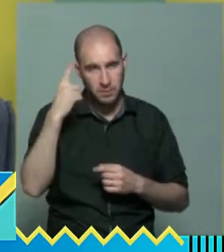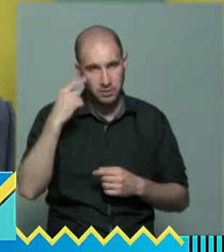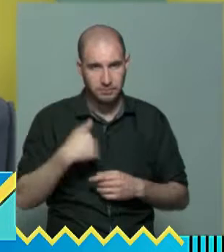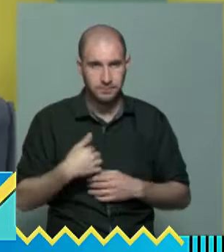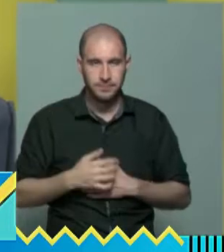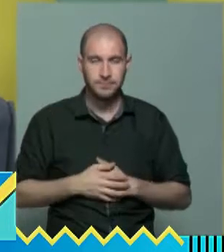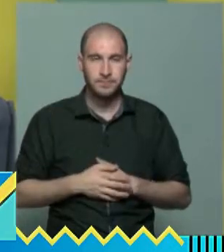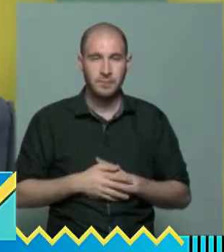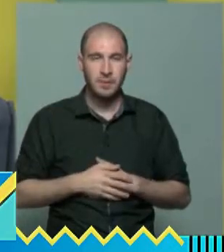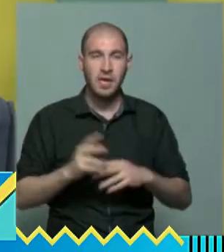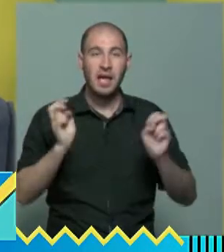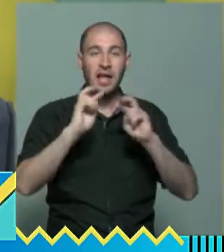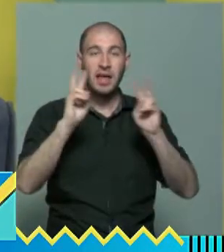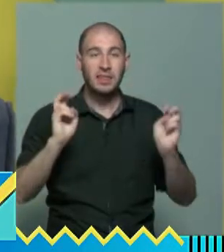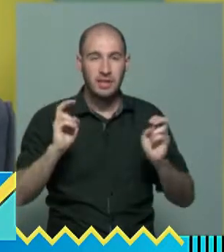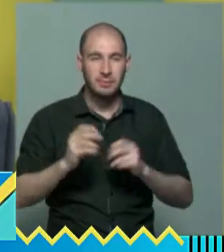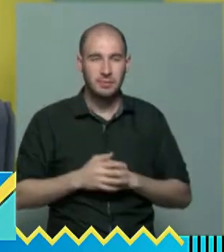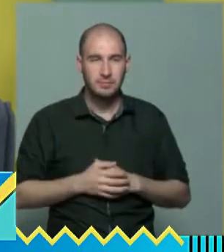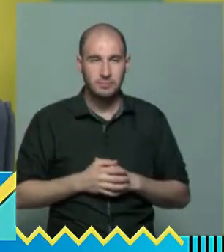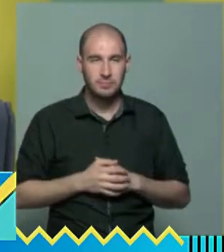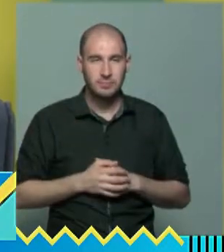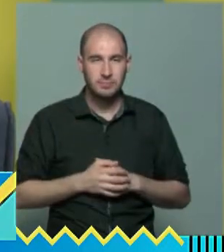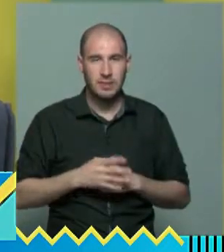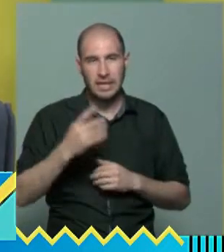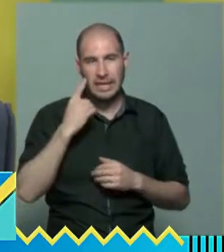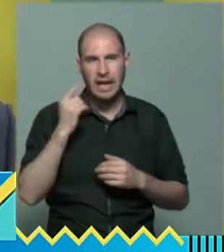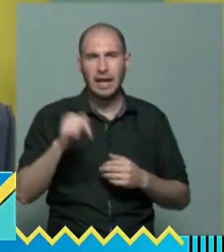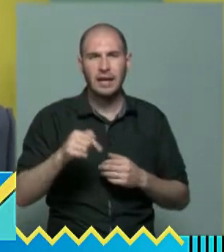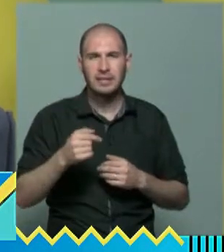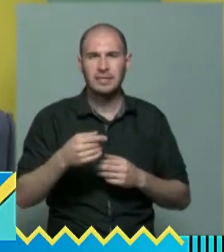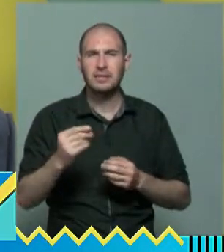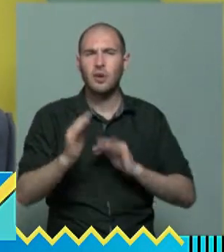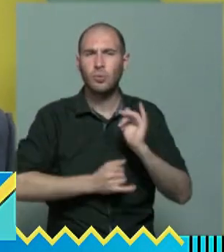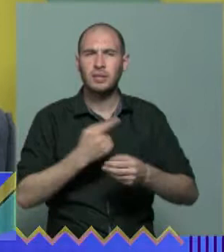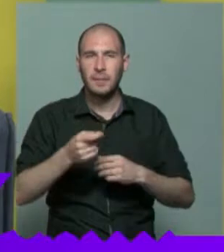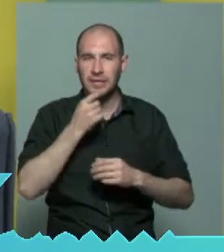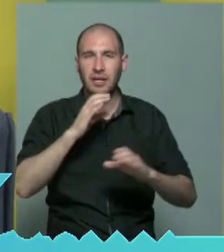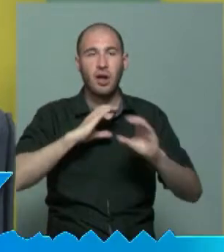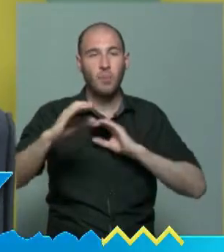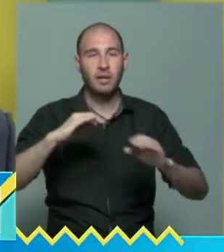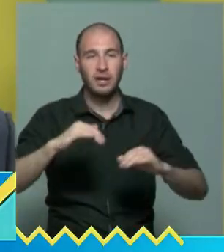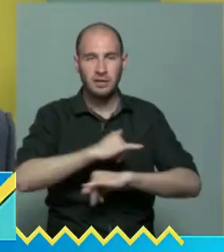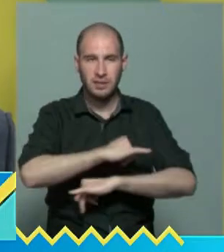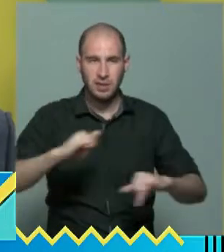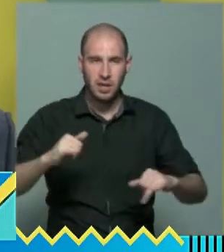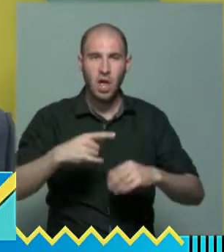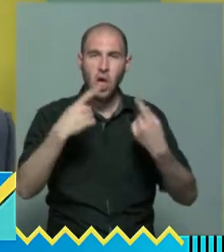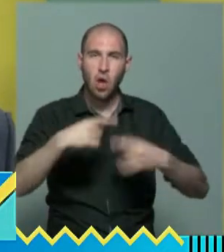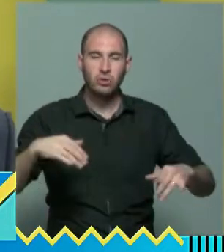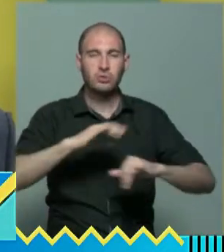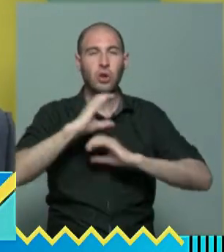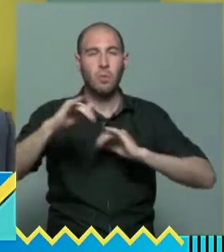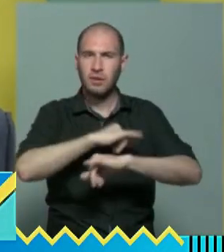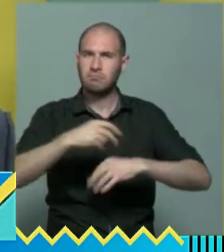Sí. Respecto porque, a ver, acá lo que tenemos que tratar de hacer es comunicar y comunicar las cosas